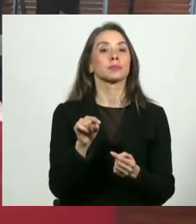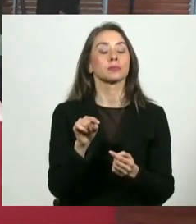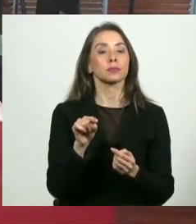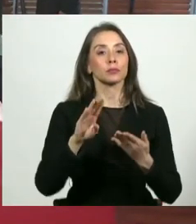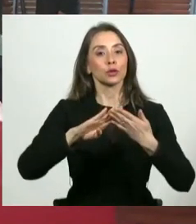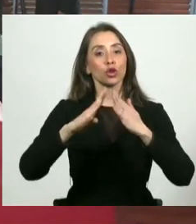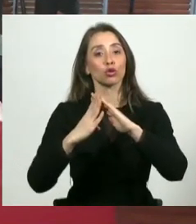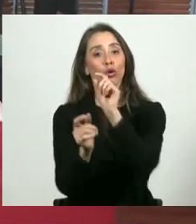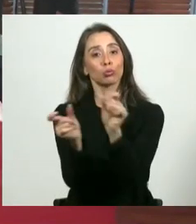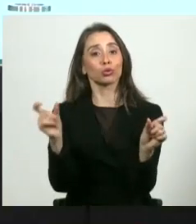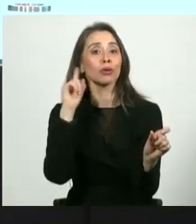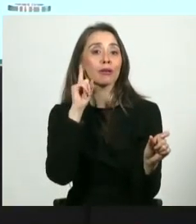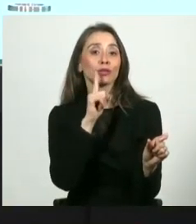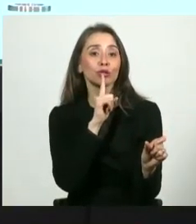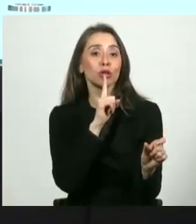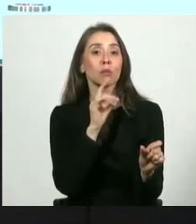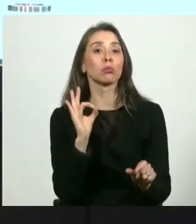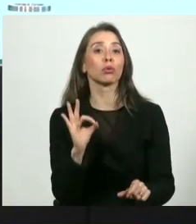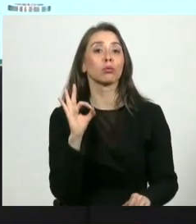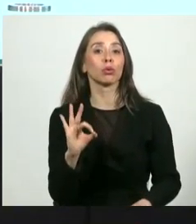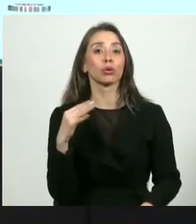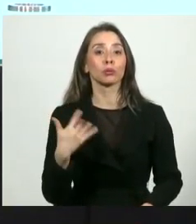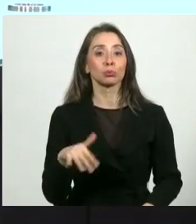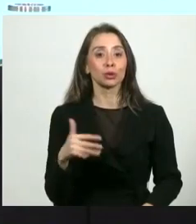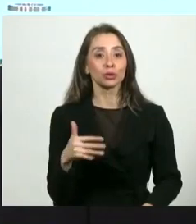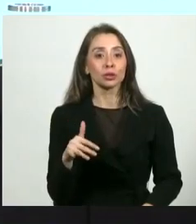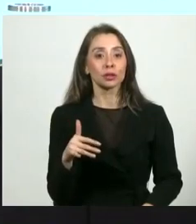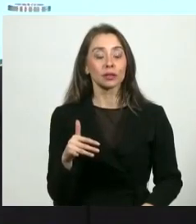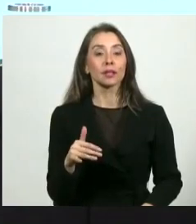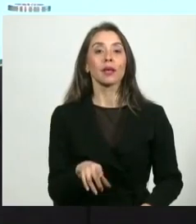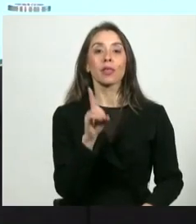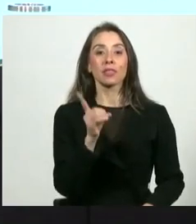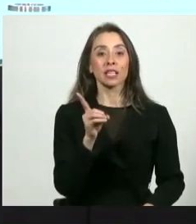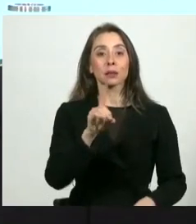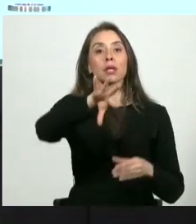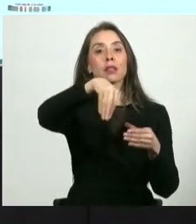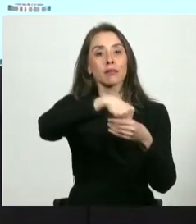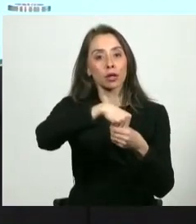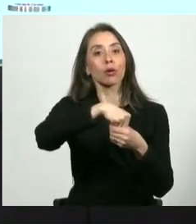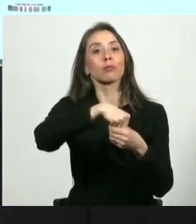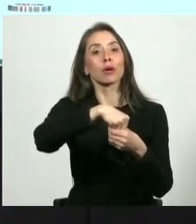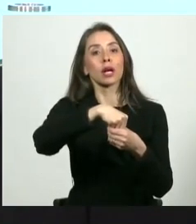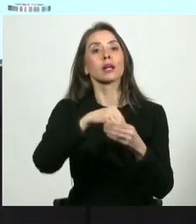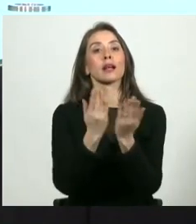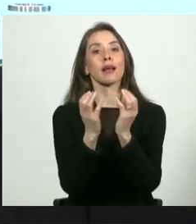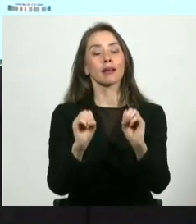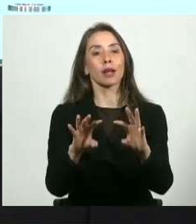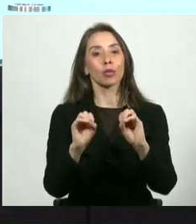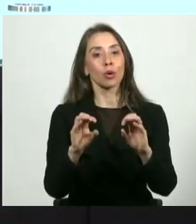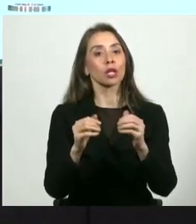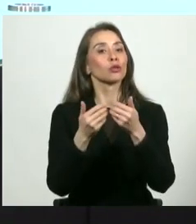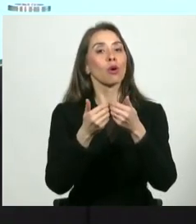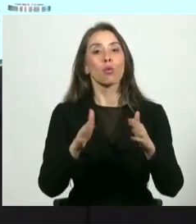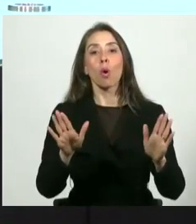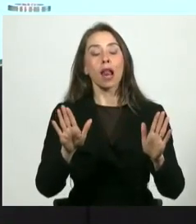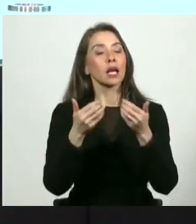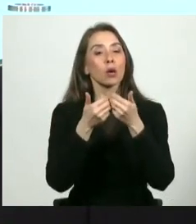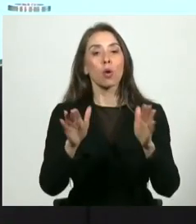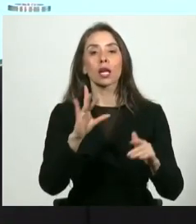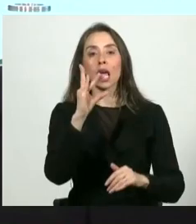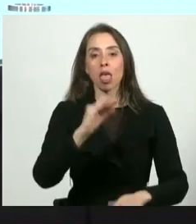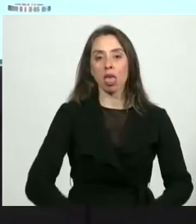en la comunidad sorda, es muy, muy, muy importante, y la discapacidad debería incorporarse en educación